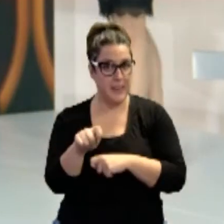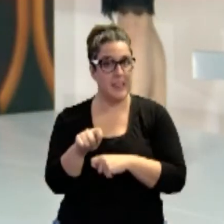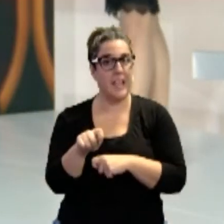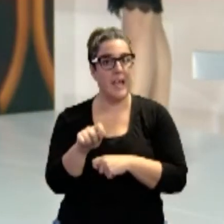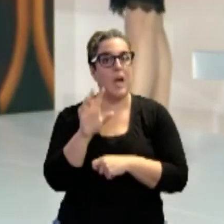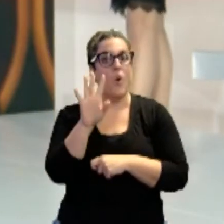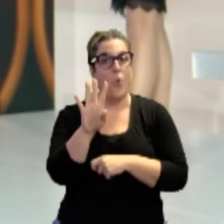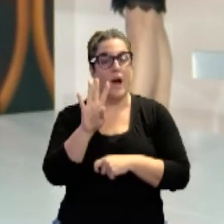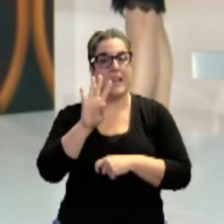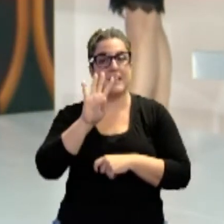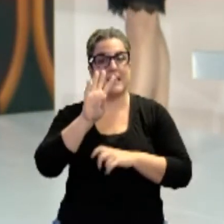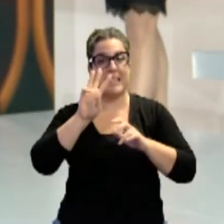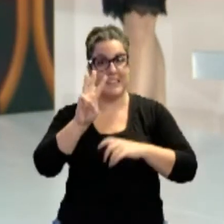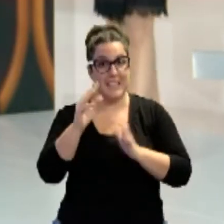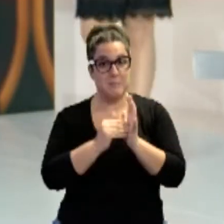el